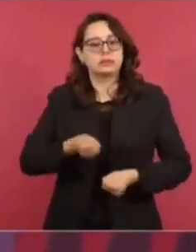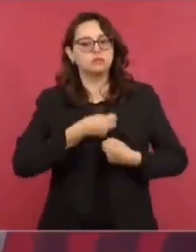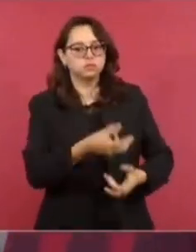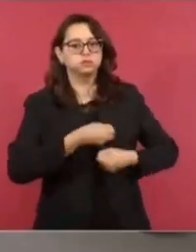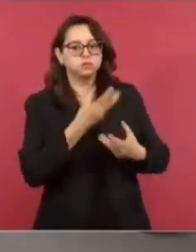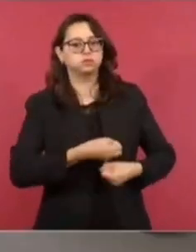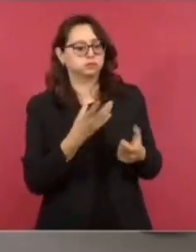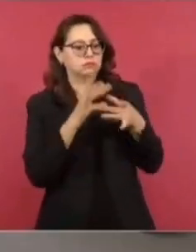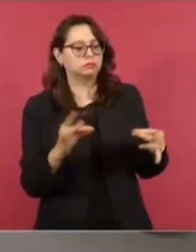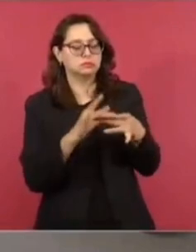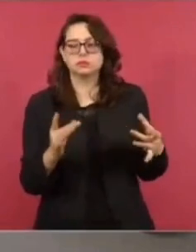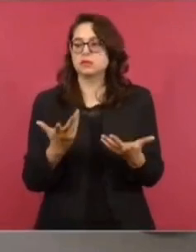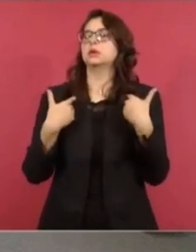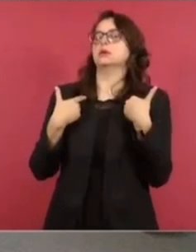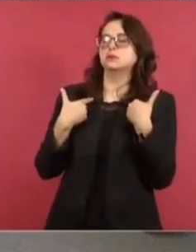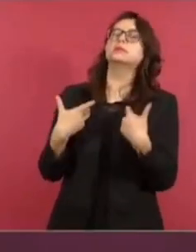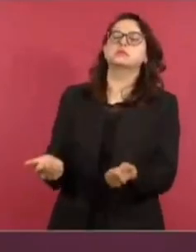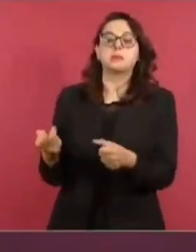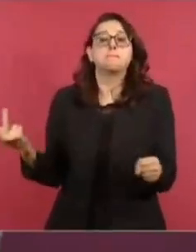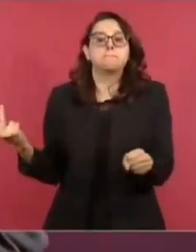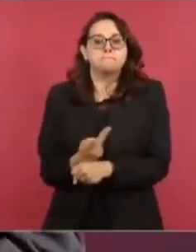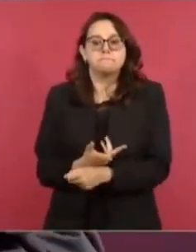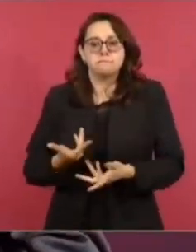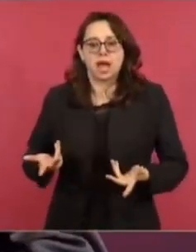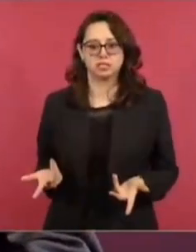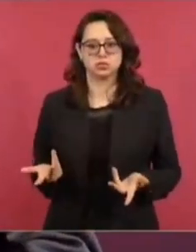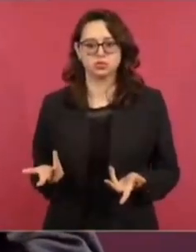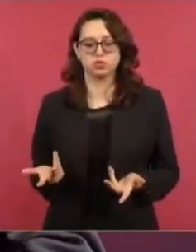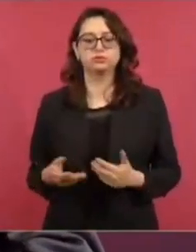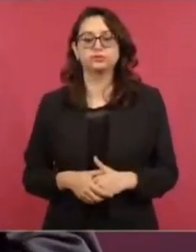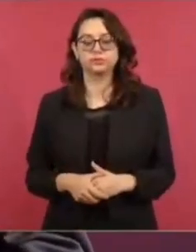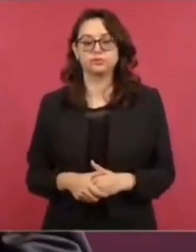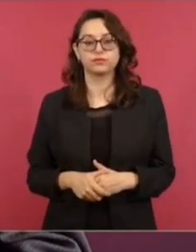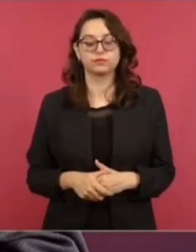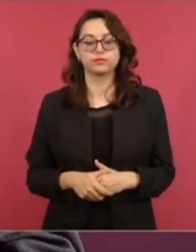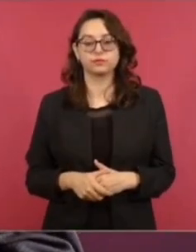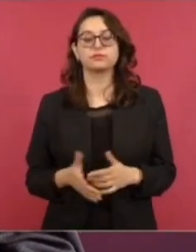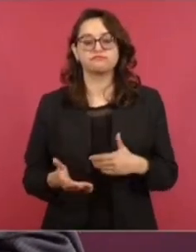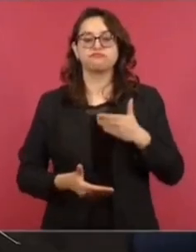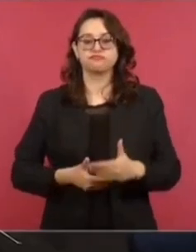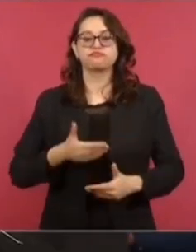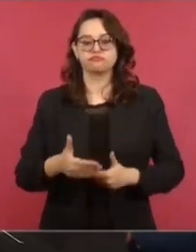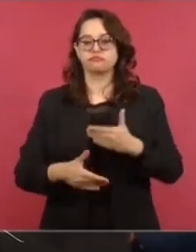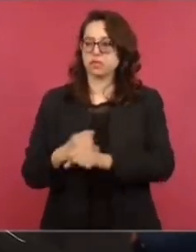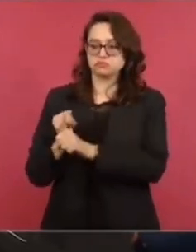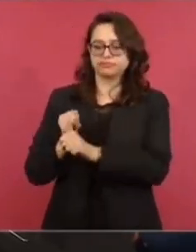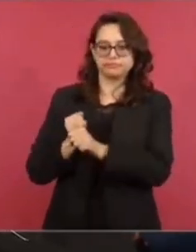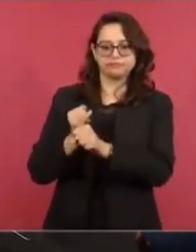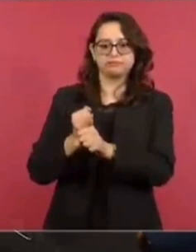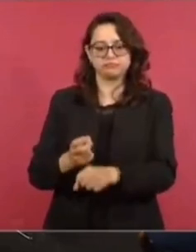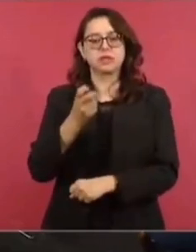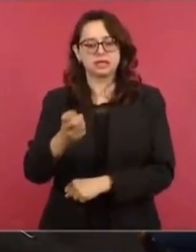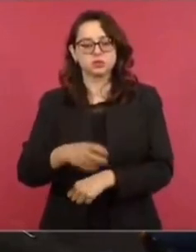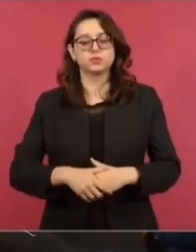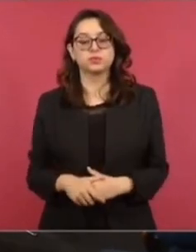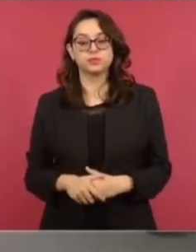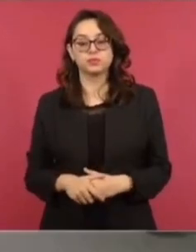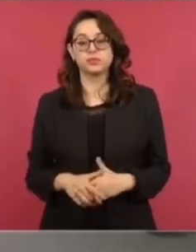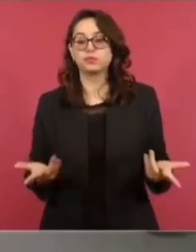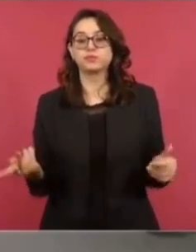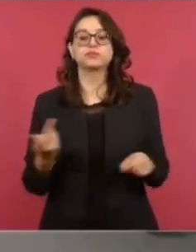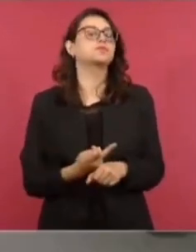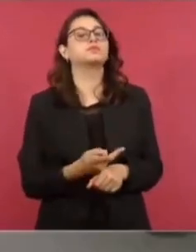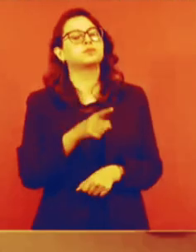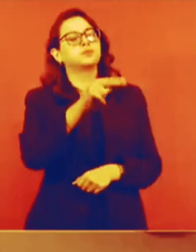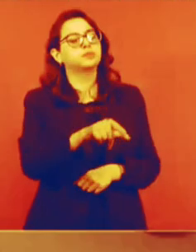conocer el porqué de estos crímenes. No adelantarnos y esperar a tener más información. Pero sí, eso es lo que estamos viendo. Presidente, ¿qué grupos son